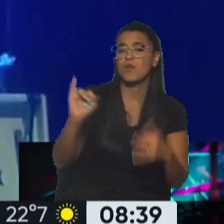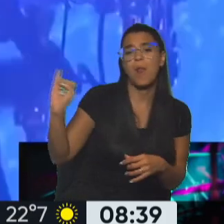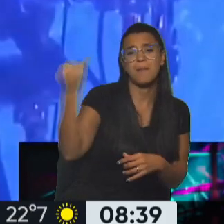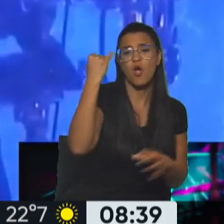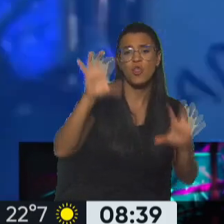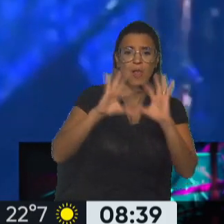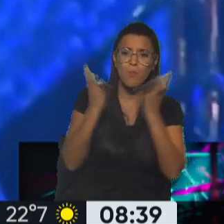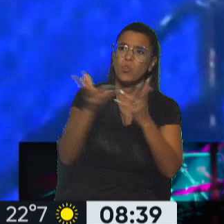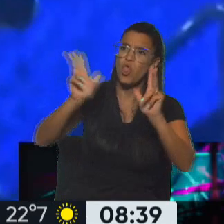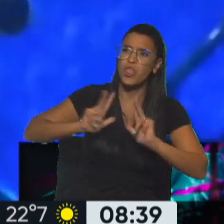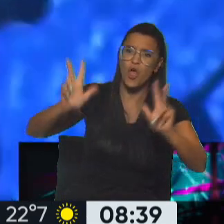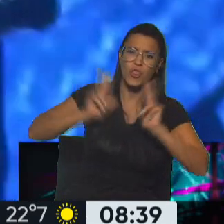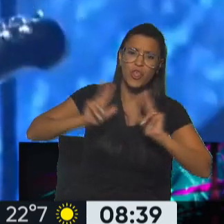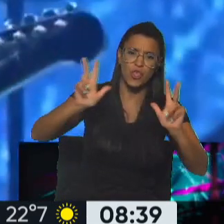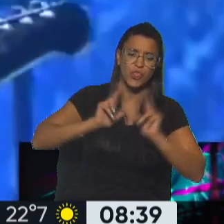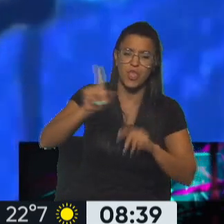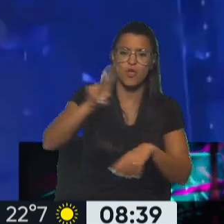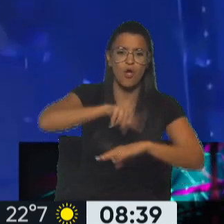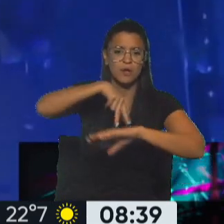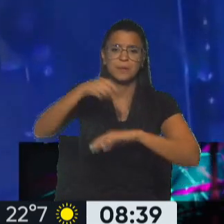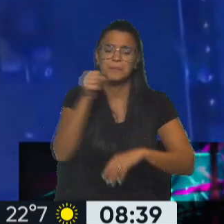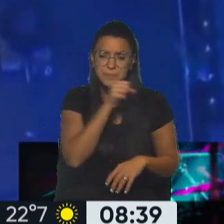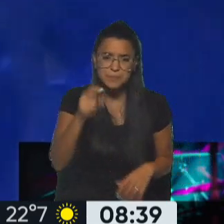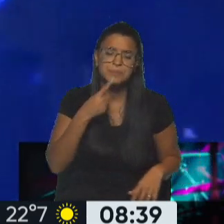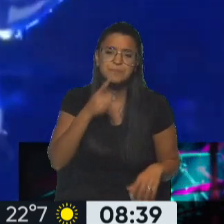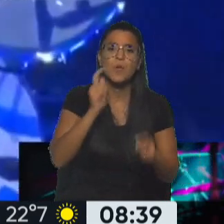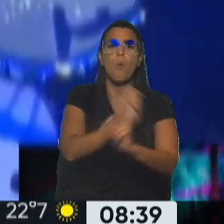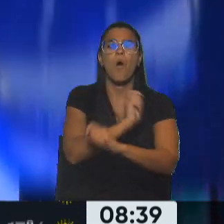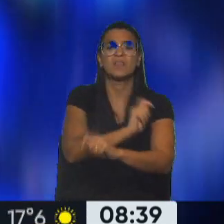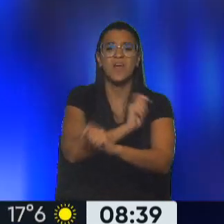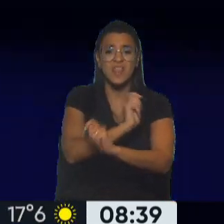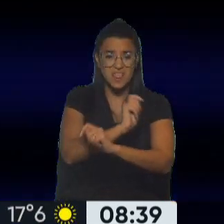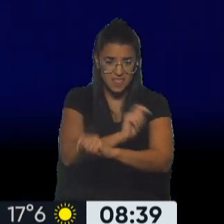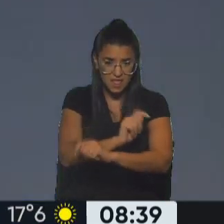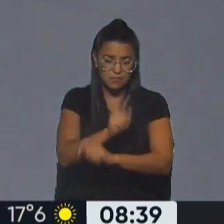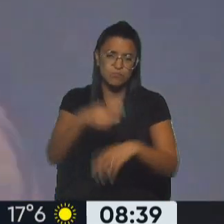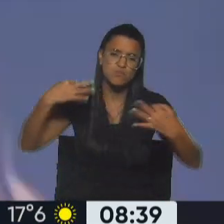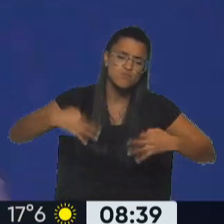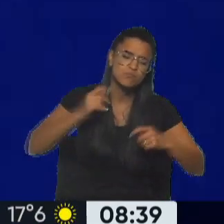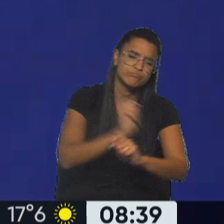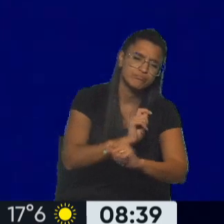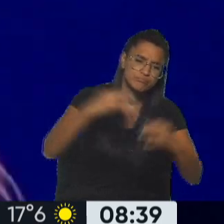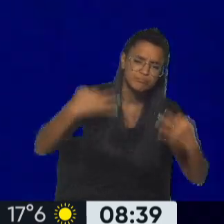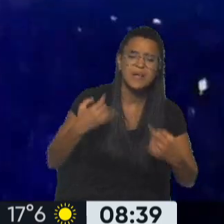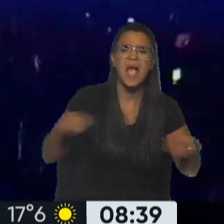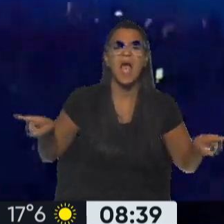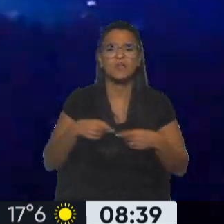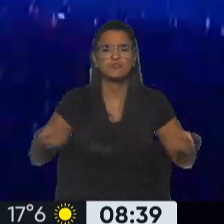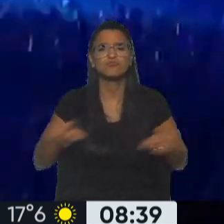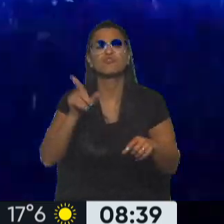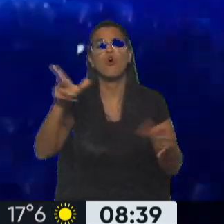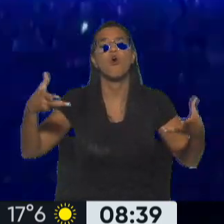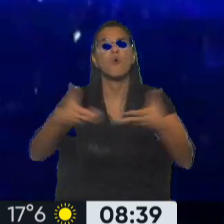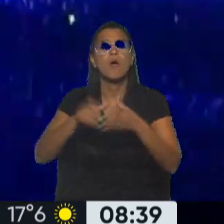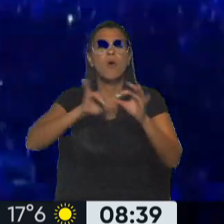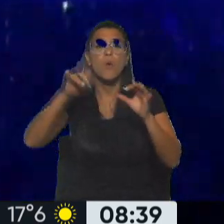nos repitió hasta morir desde el escenario. Taylor Hawkins, su baterista, recién lo veíamos en imagen, la rompió en la batería, cantó un tema de Queen y